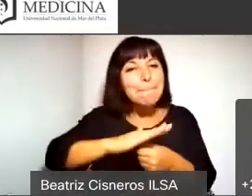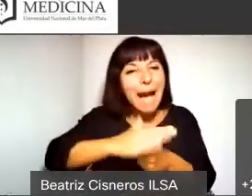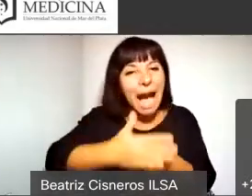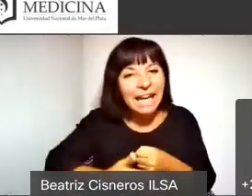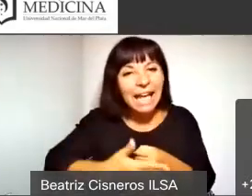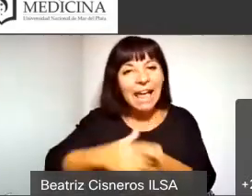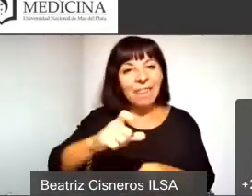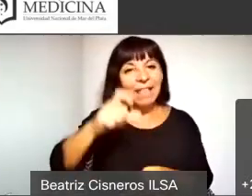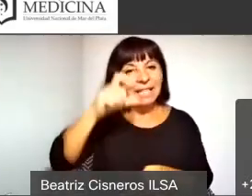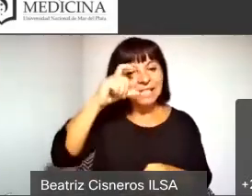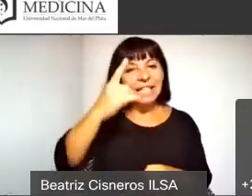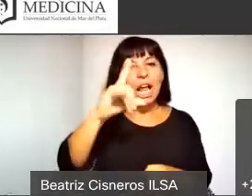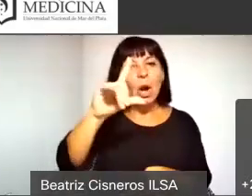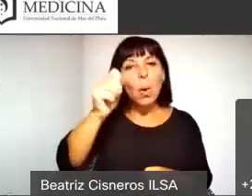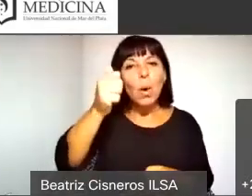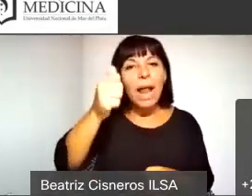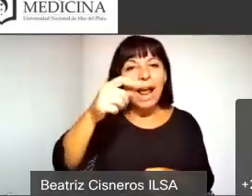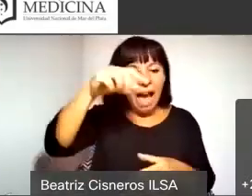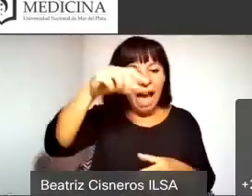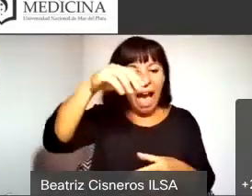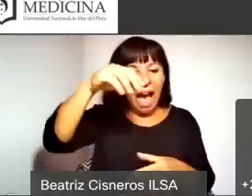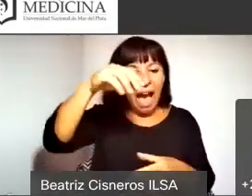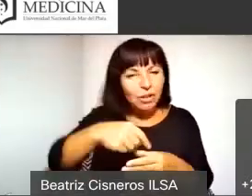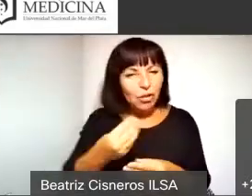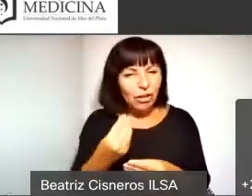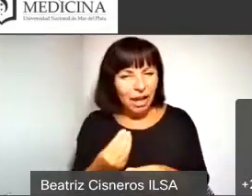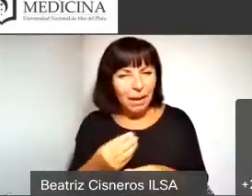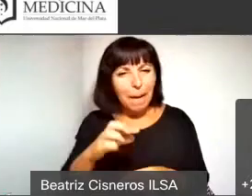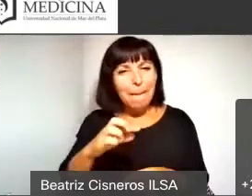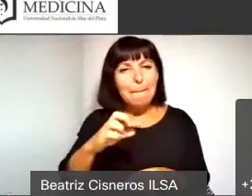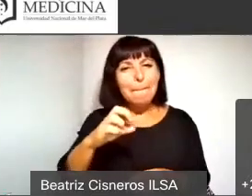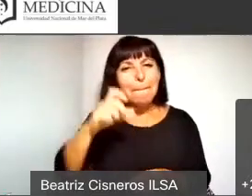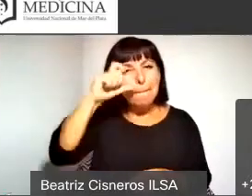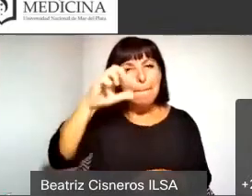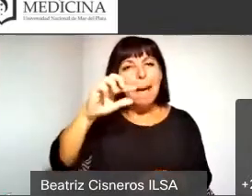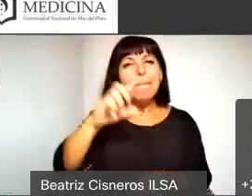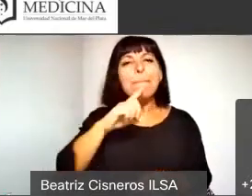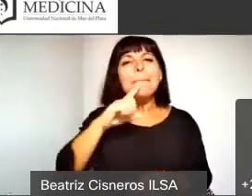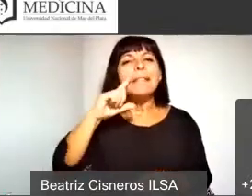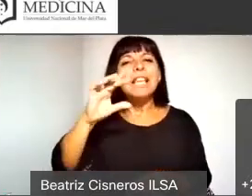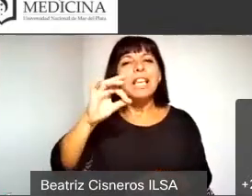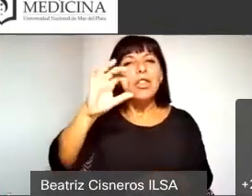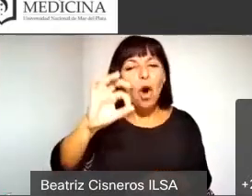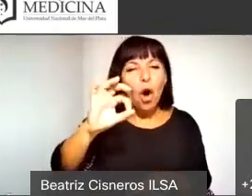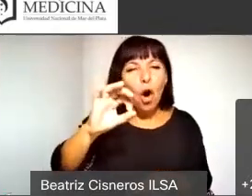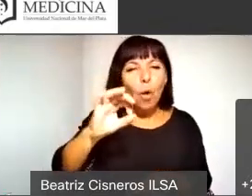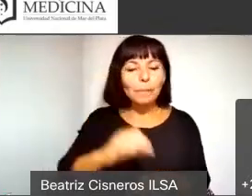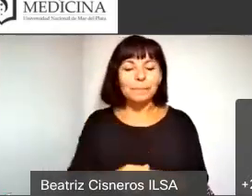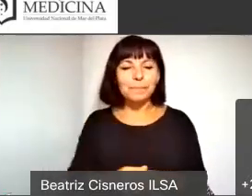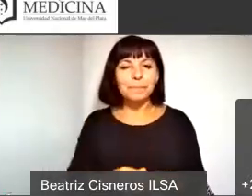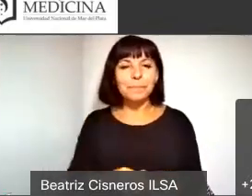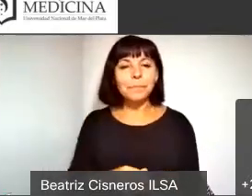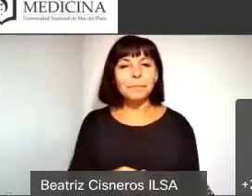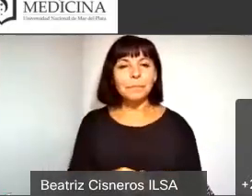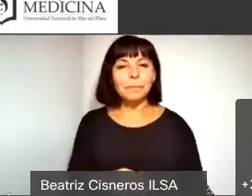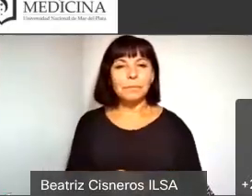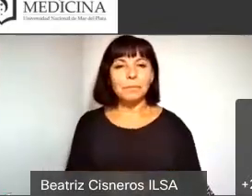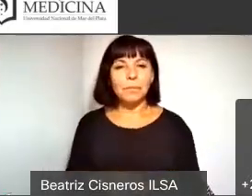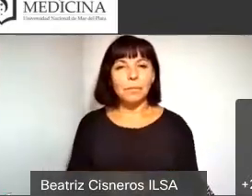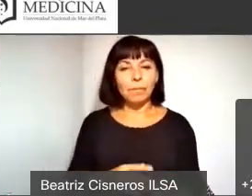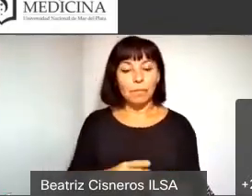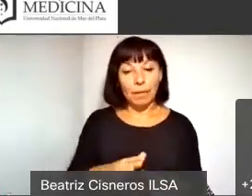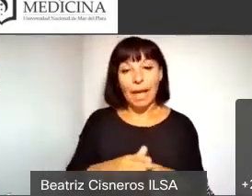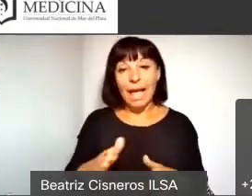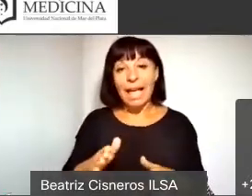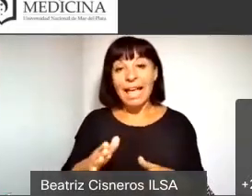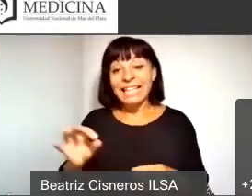una sustancia llamada péptidoglucano o péptidoglicano. En el caso de las células